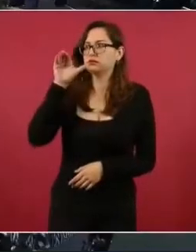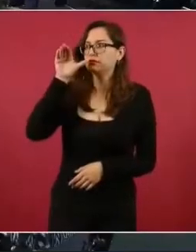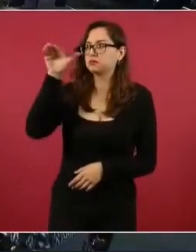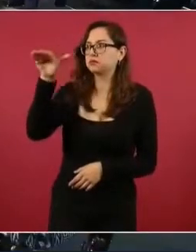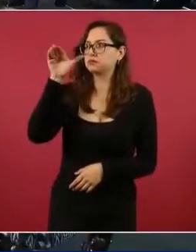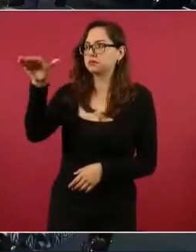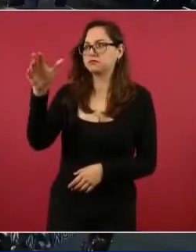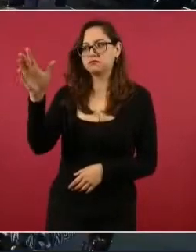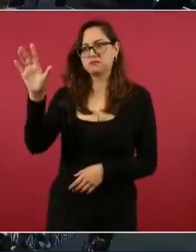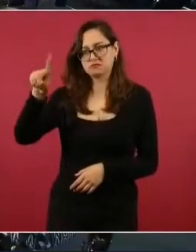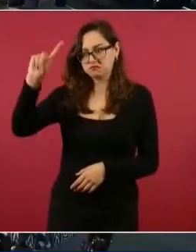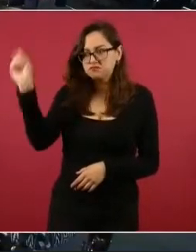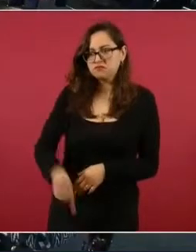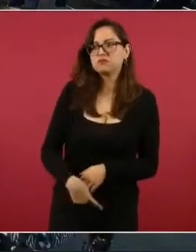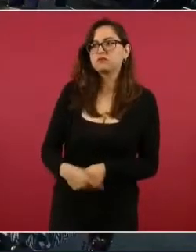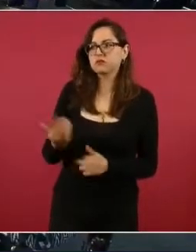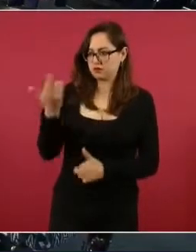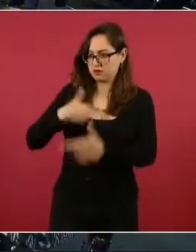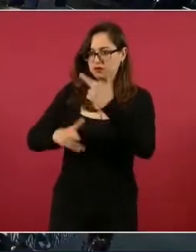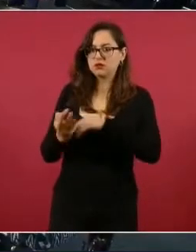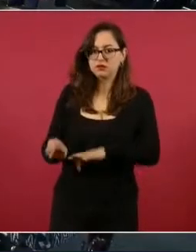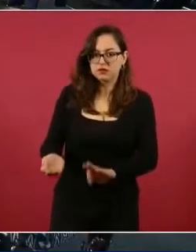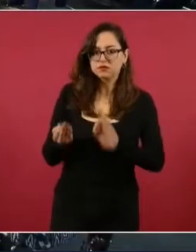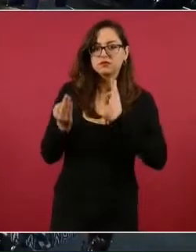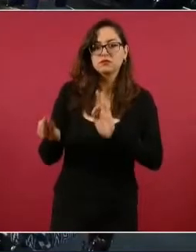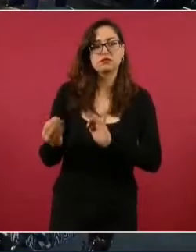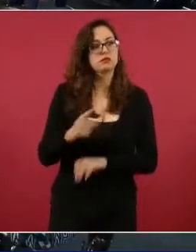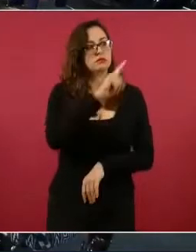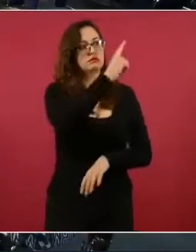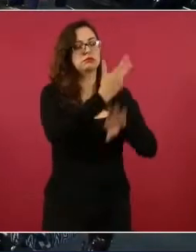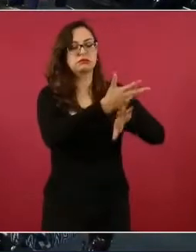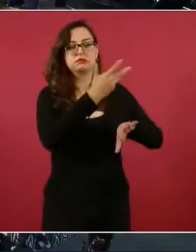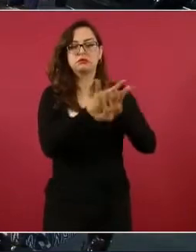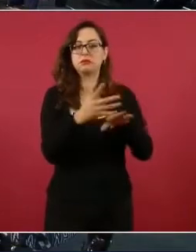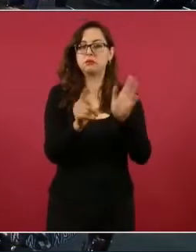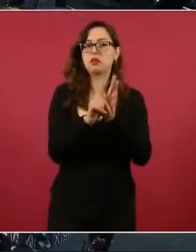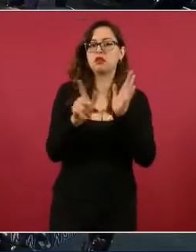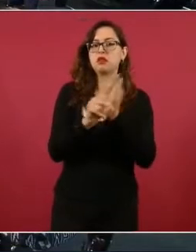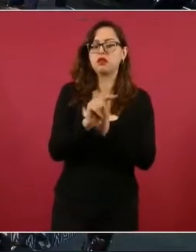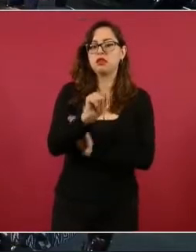Cerón, Tomás Herón. del New York Times.